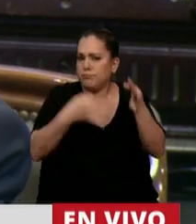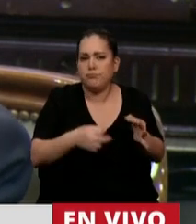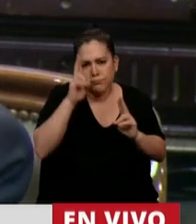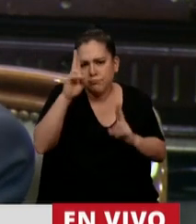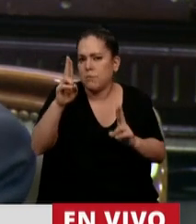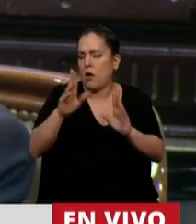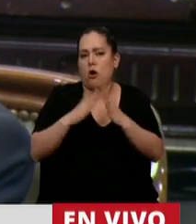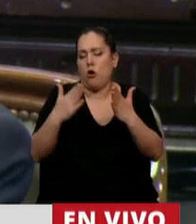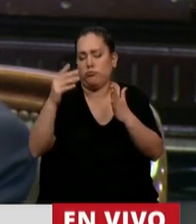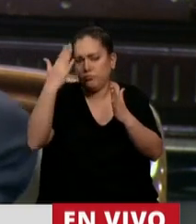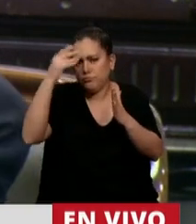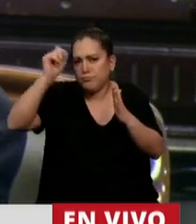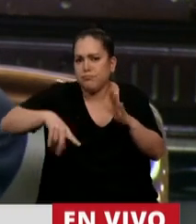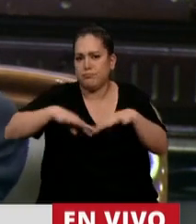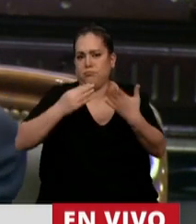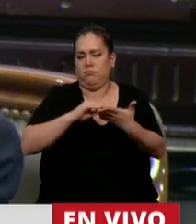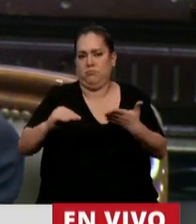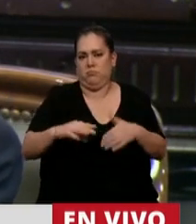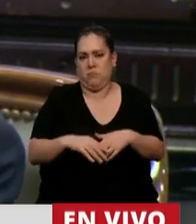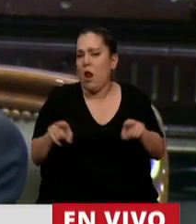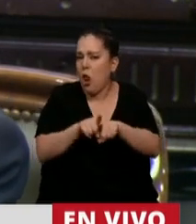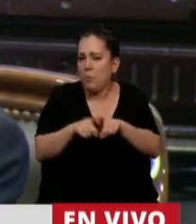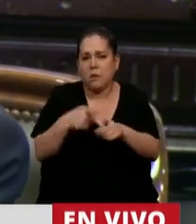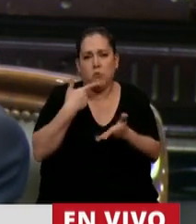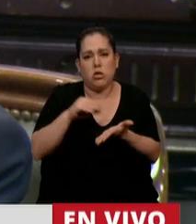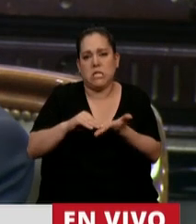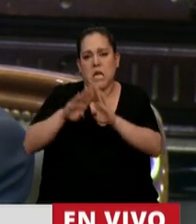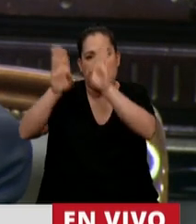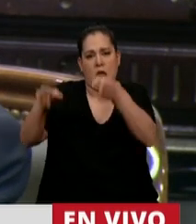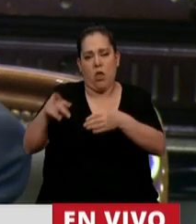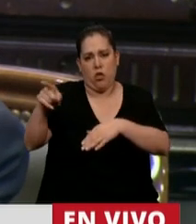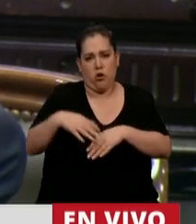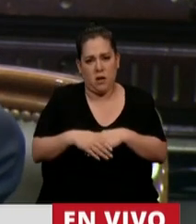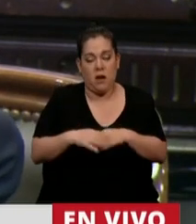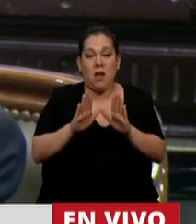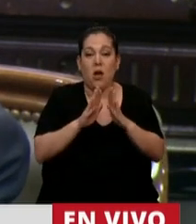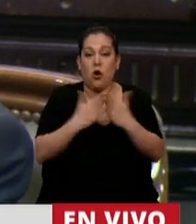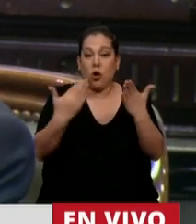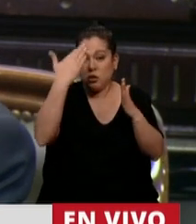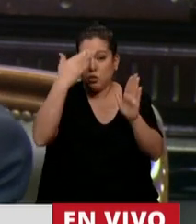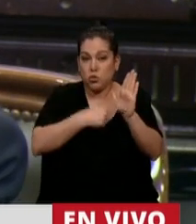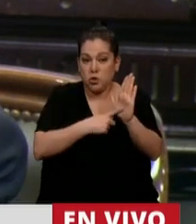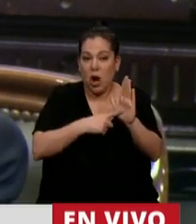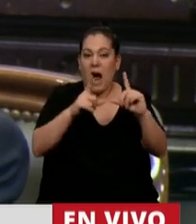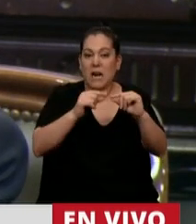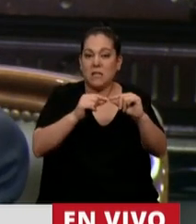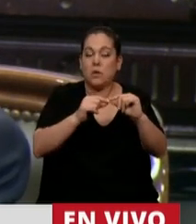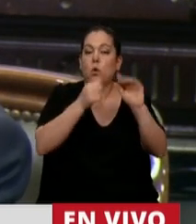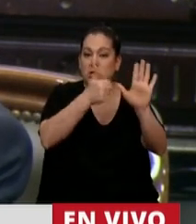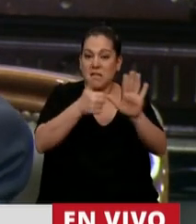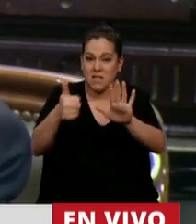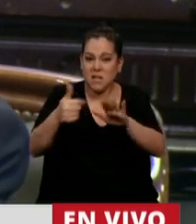de esta Cámara, como también lo es la del Senado. La Constitución en su artículo 66 le reconoce a estos